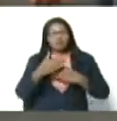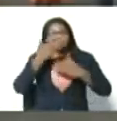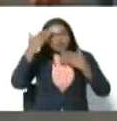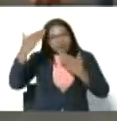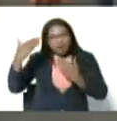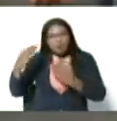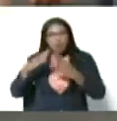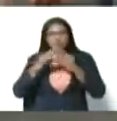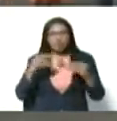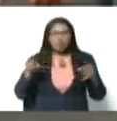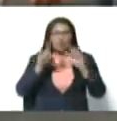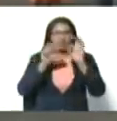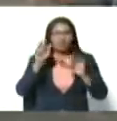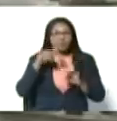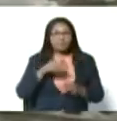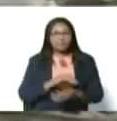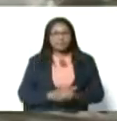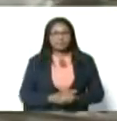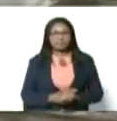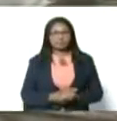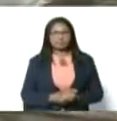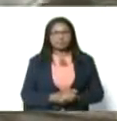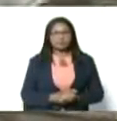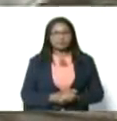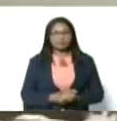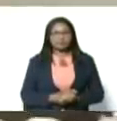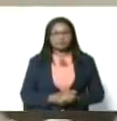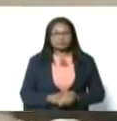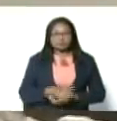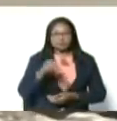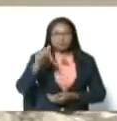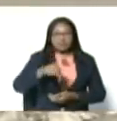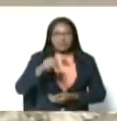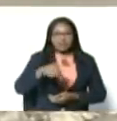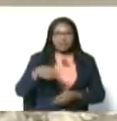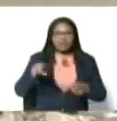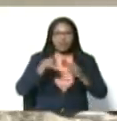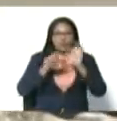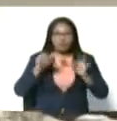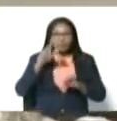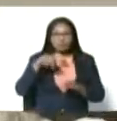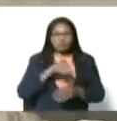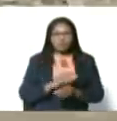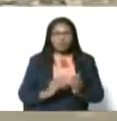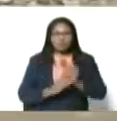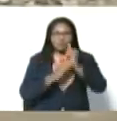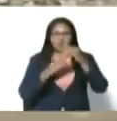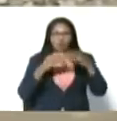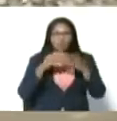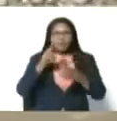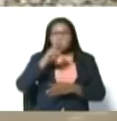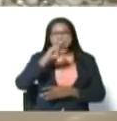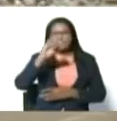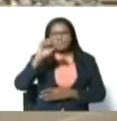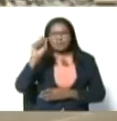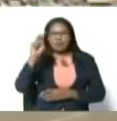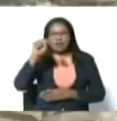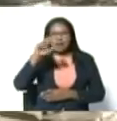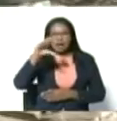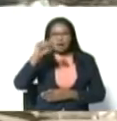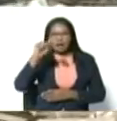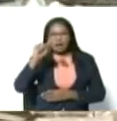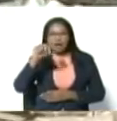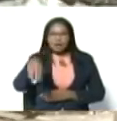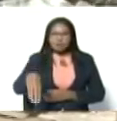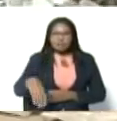todo el amado pueblo venezolano. Desde aquí, desde Morón, sucursal de Dianca, en el estado